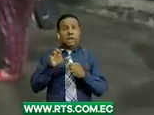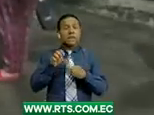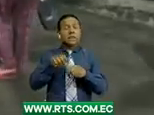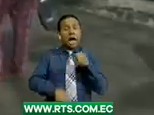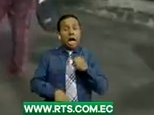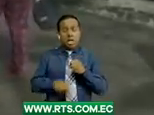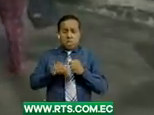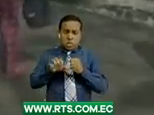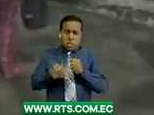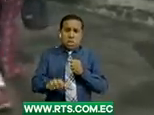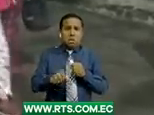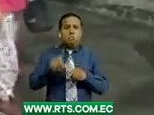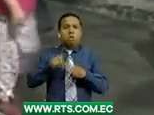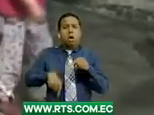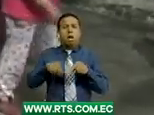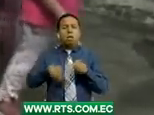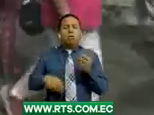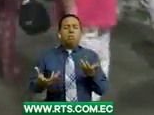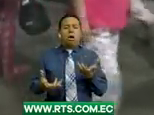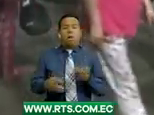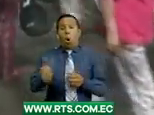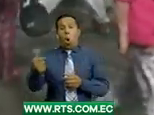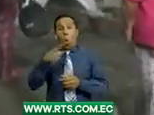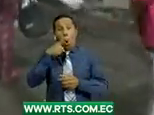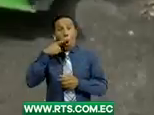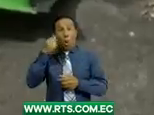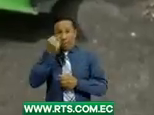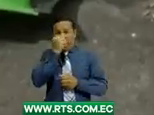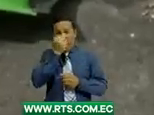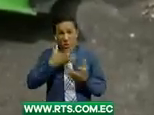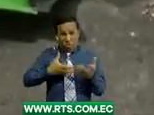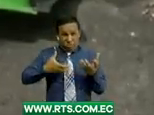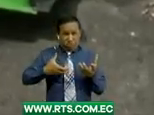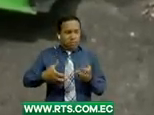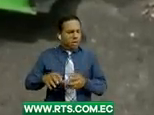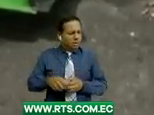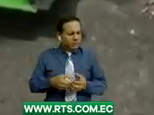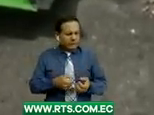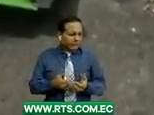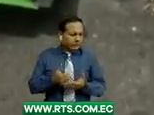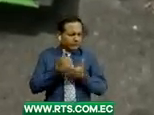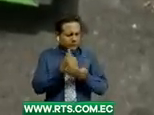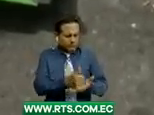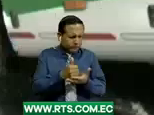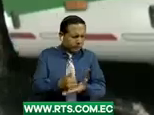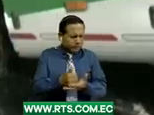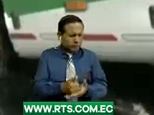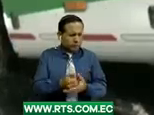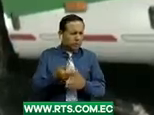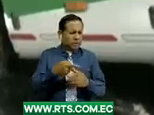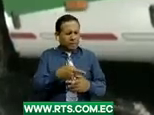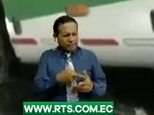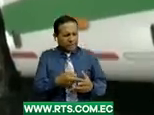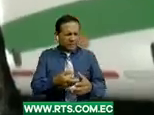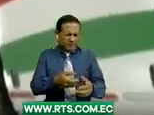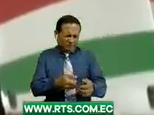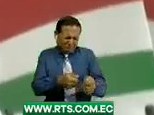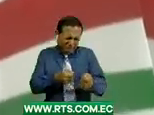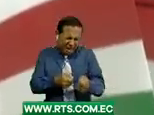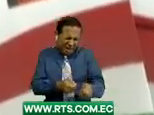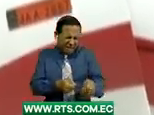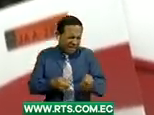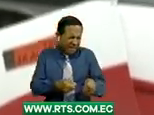Fue necesario que los bomberos corten los fierros para evacuar al herido, quien quedó aplastado entre el volante y el asiento. Por la gravedad del